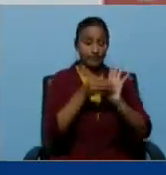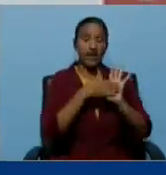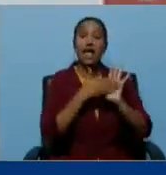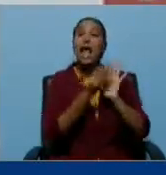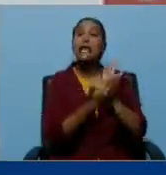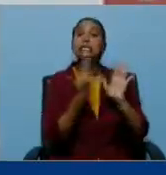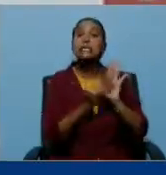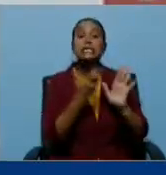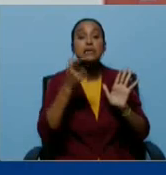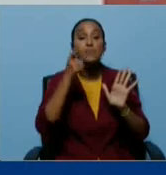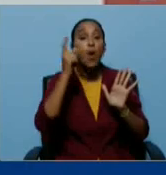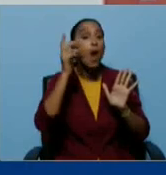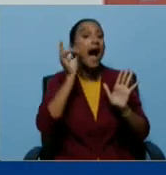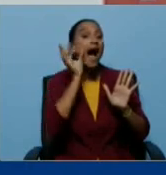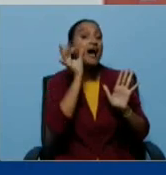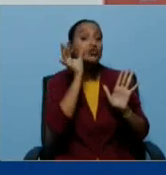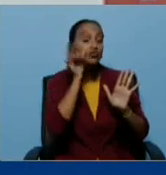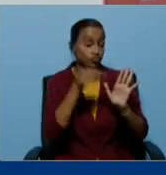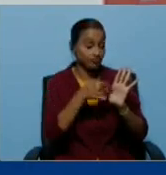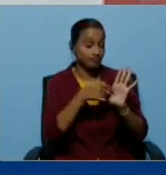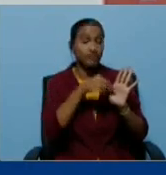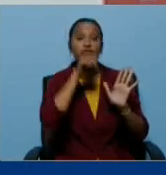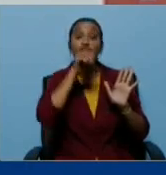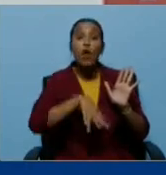proyecto nacional Simón Bolívar de las Tres Raíces.